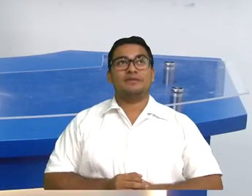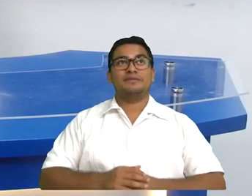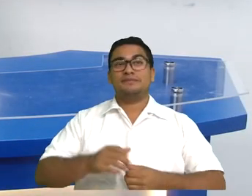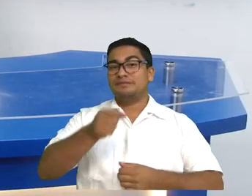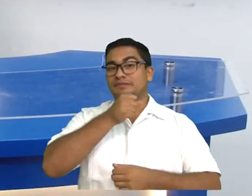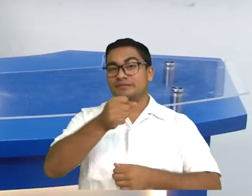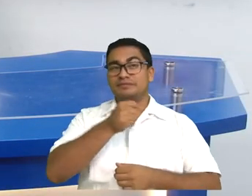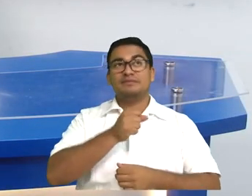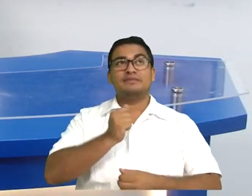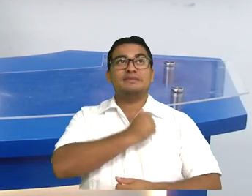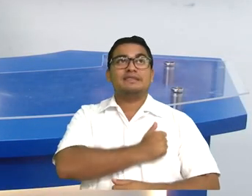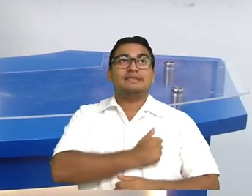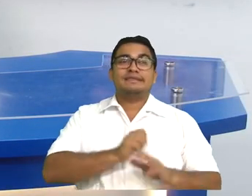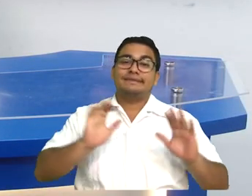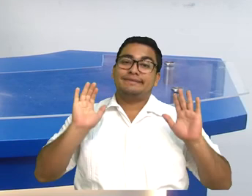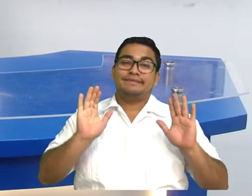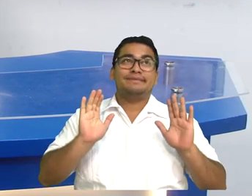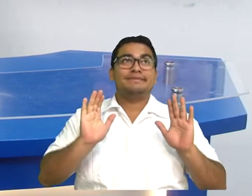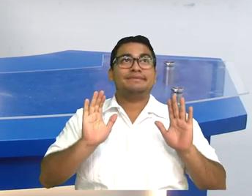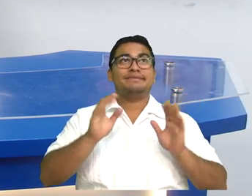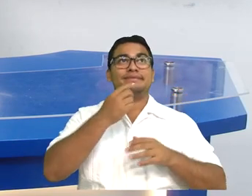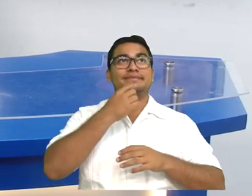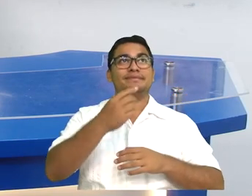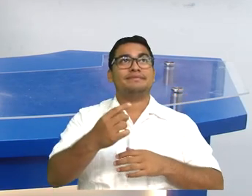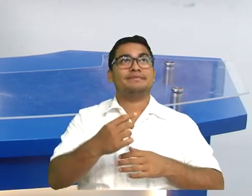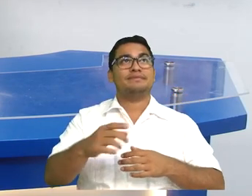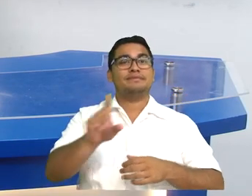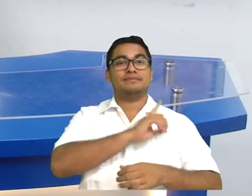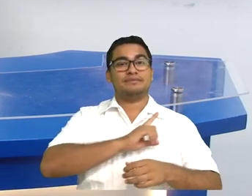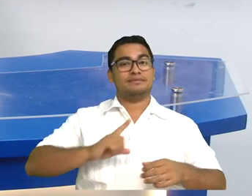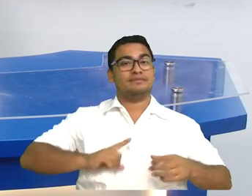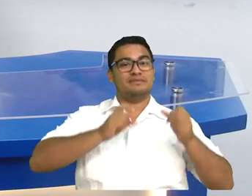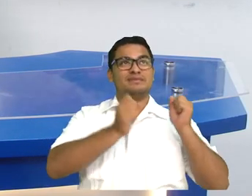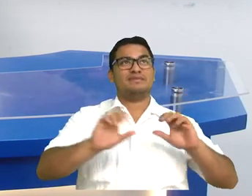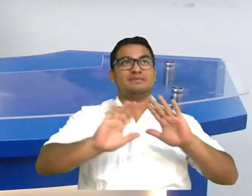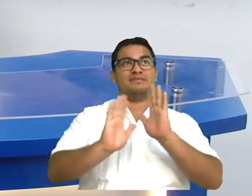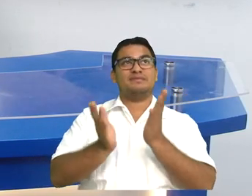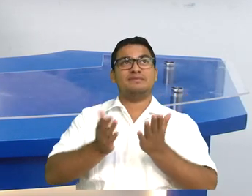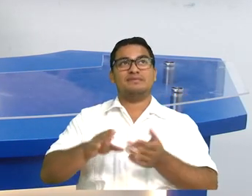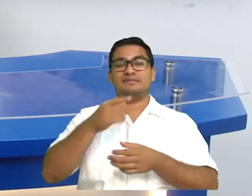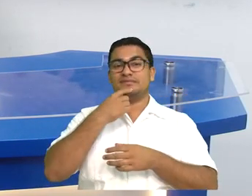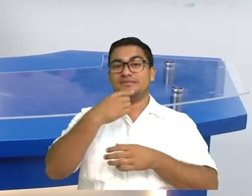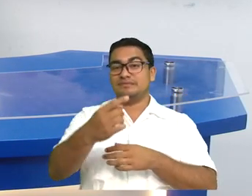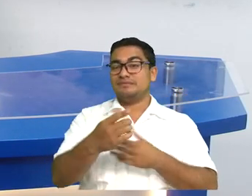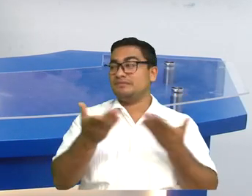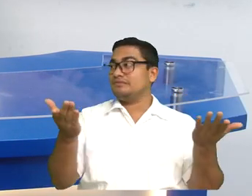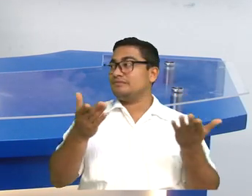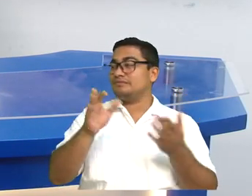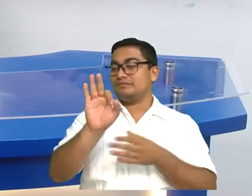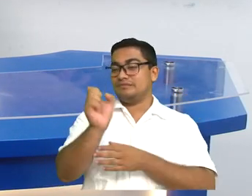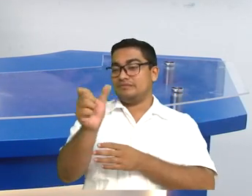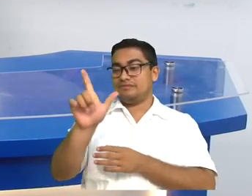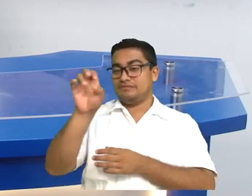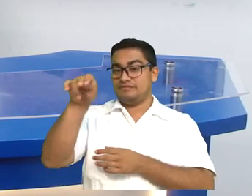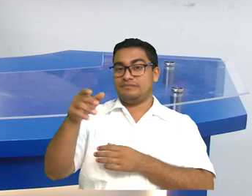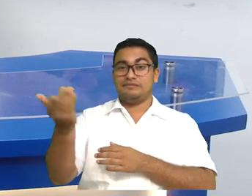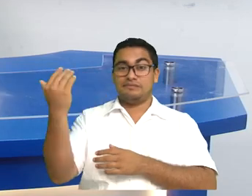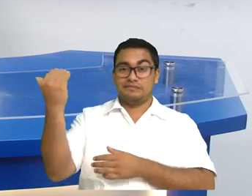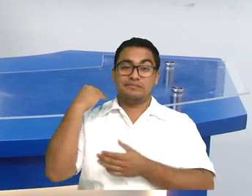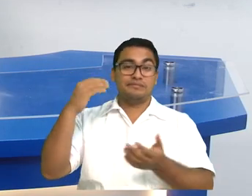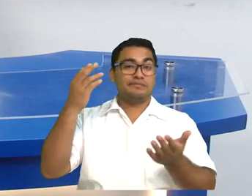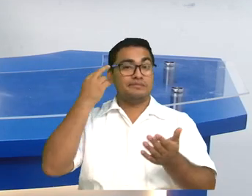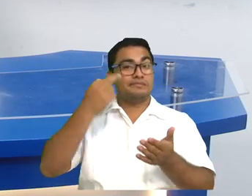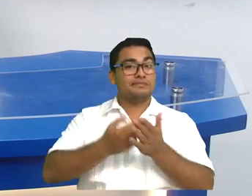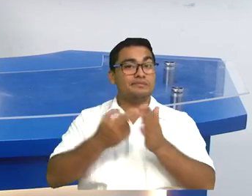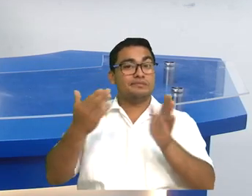Iniciamos con una lamentable noticia. Nuestros legisladores rinden homenaje al militante histórico del Frente Sandinista de Liberación Nacional